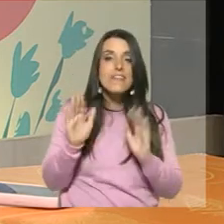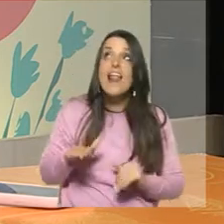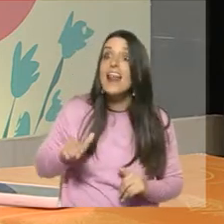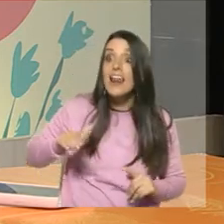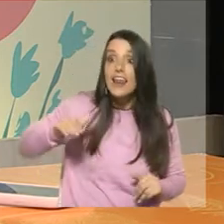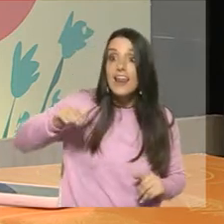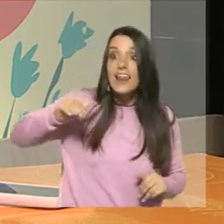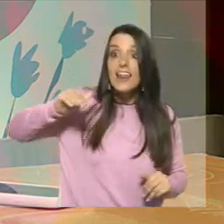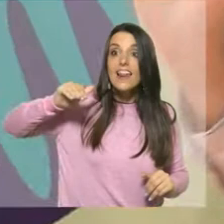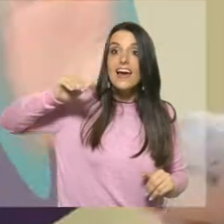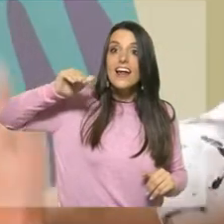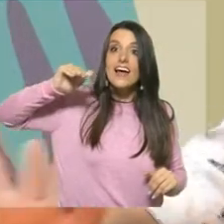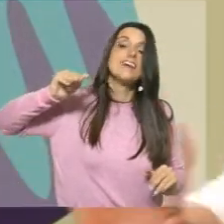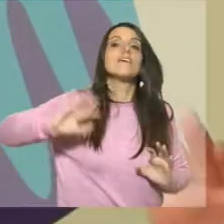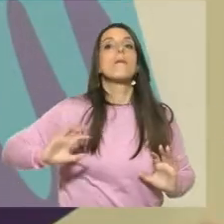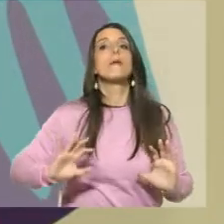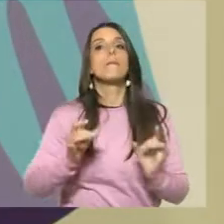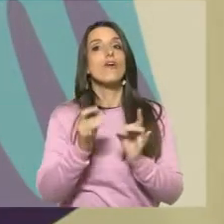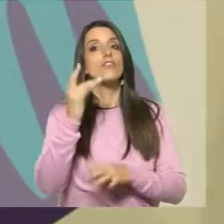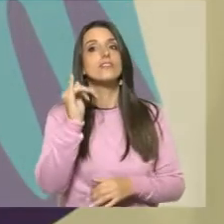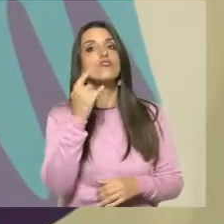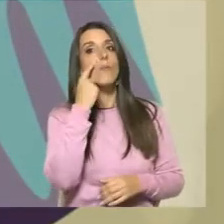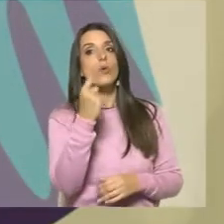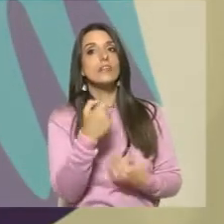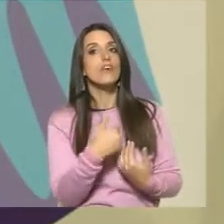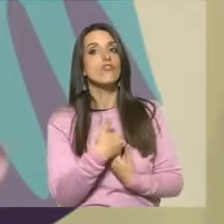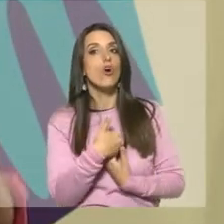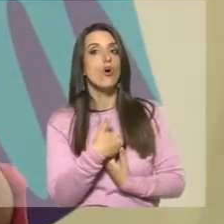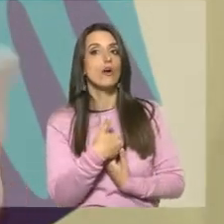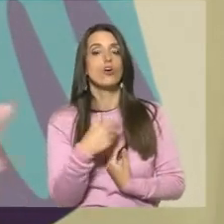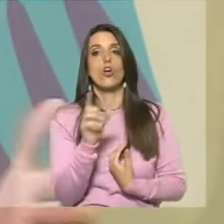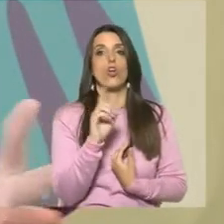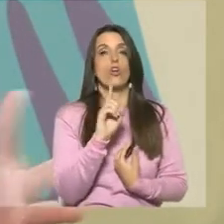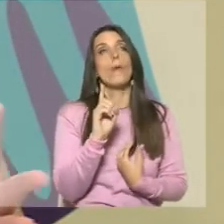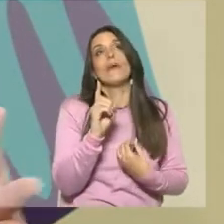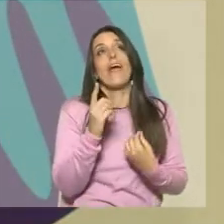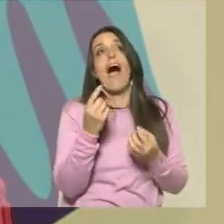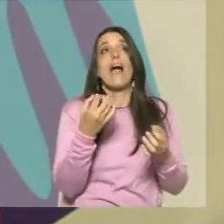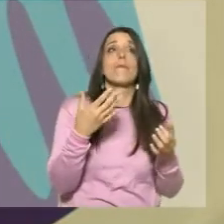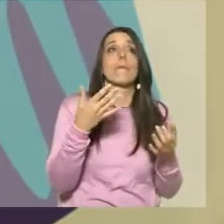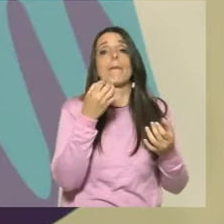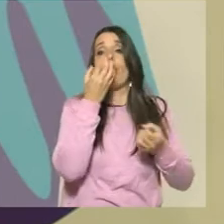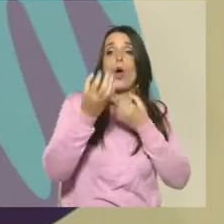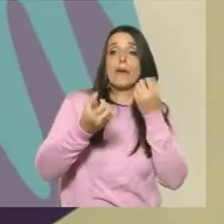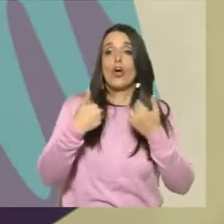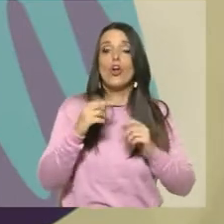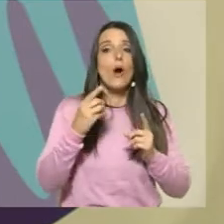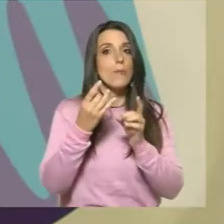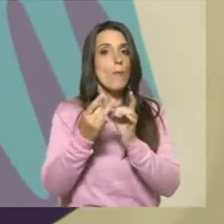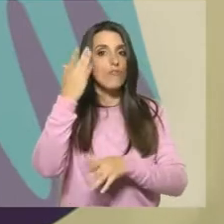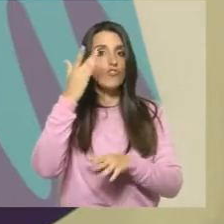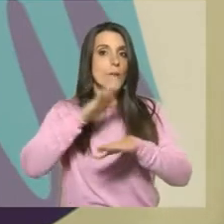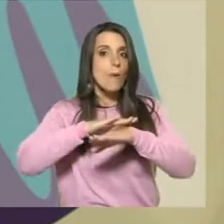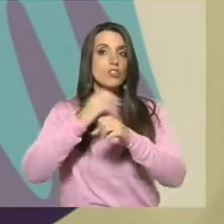haber justamente formado. Sí, realmente yo me doy cuenta que soy... O sea, no por tirarme flores, pero la realidad... soy muy, muy profesional a la hora